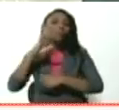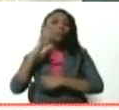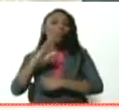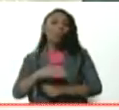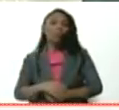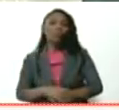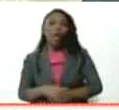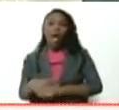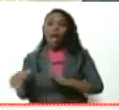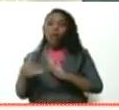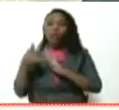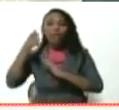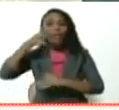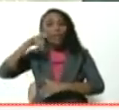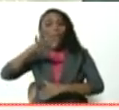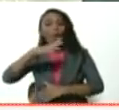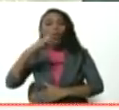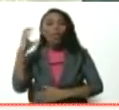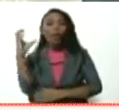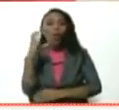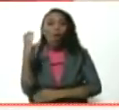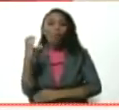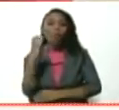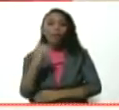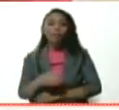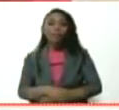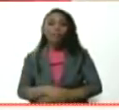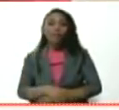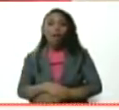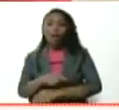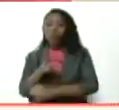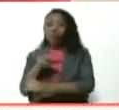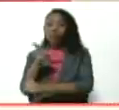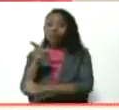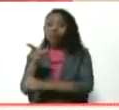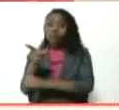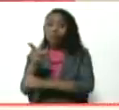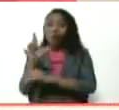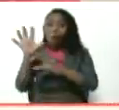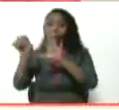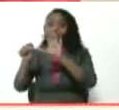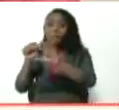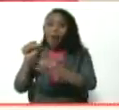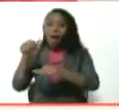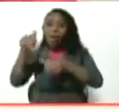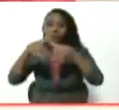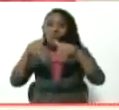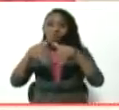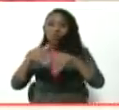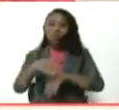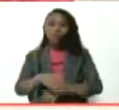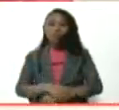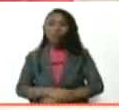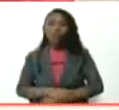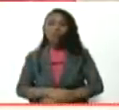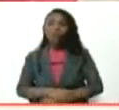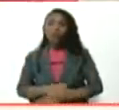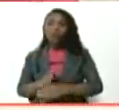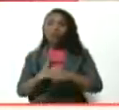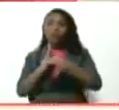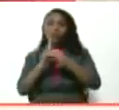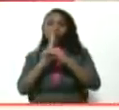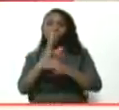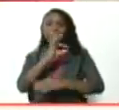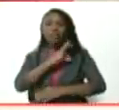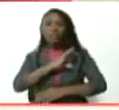en contra del pueblo colombiano. Se acusó que habían comprado votos. Se detiene una señora